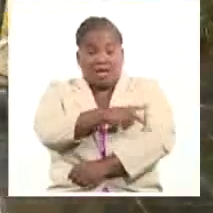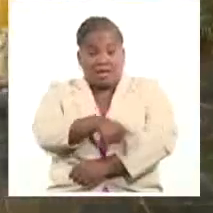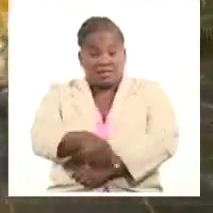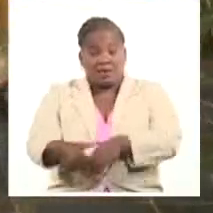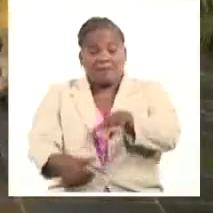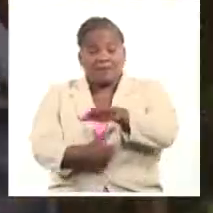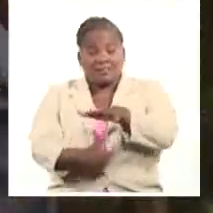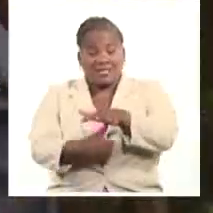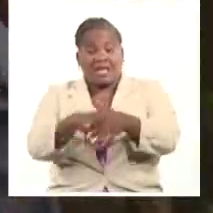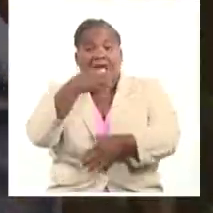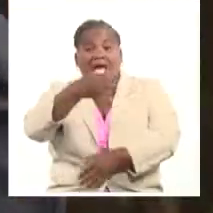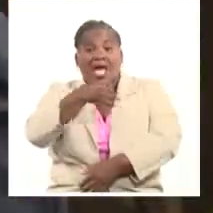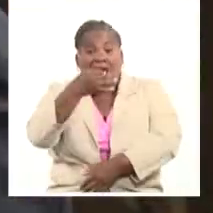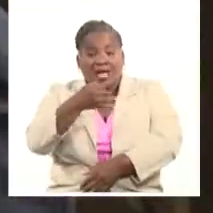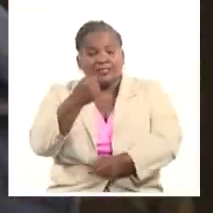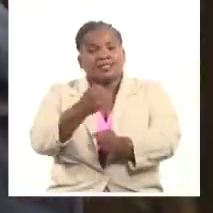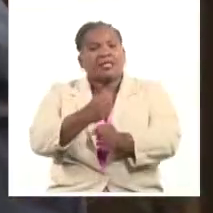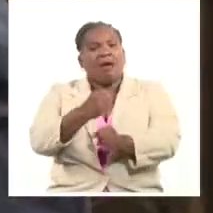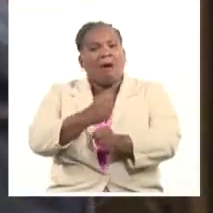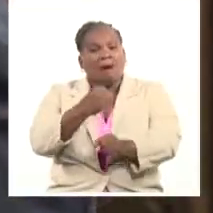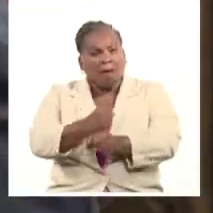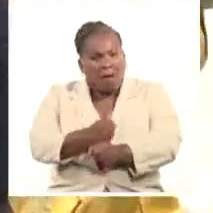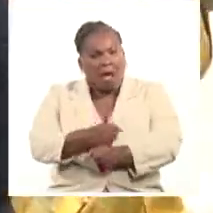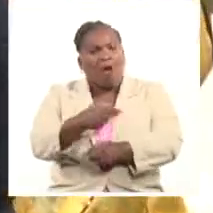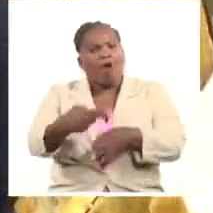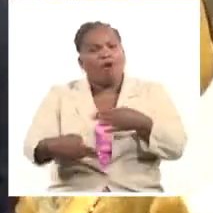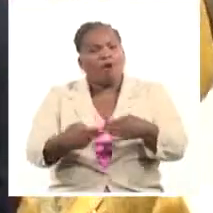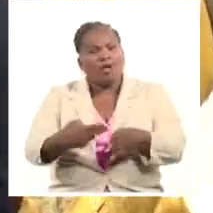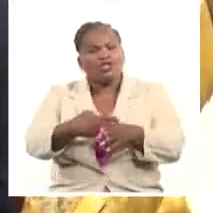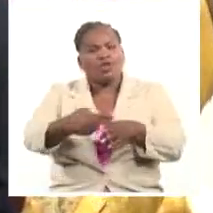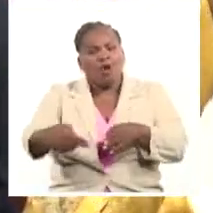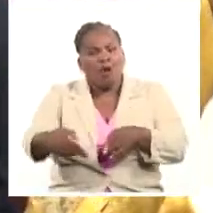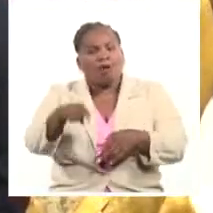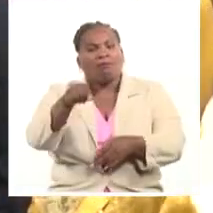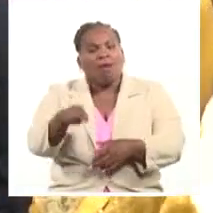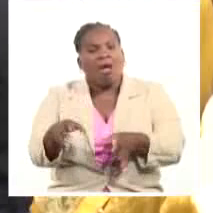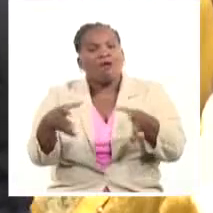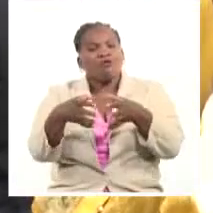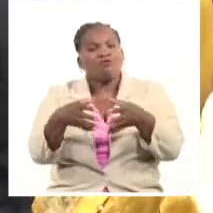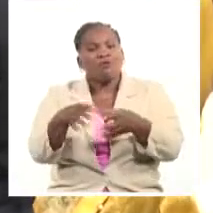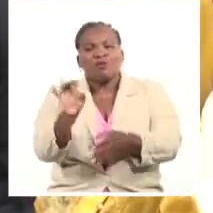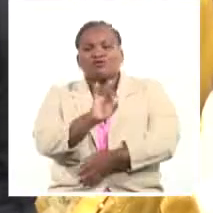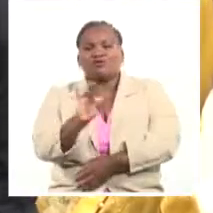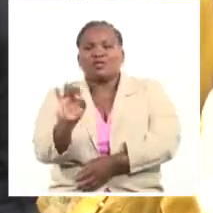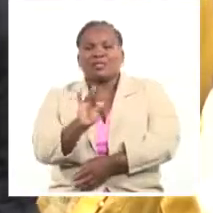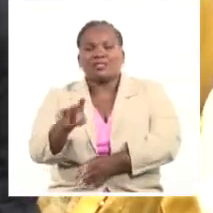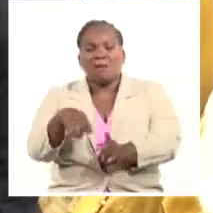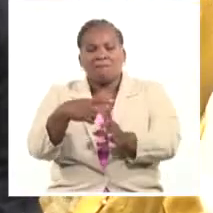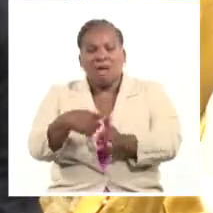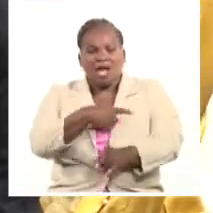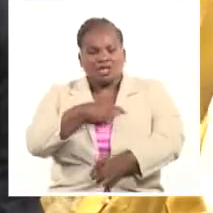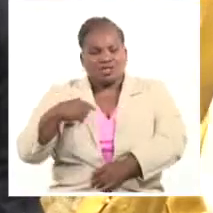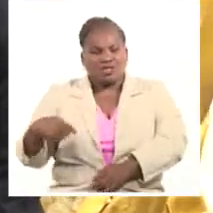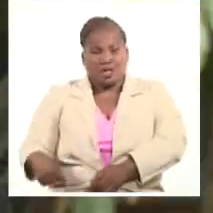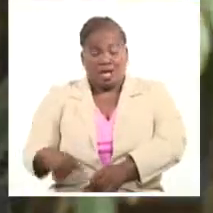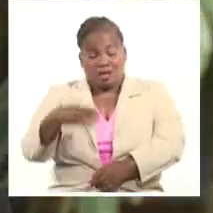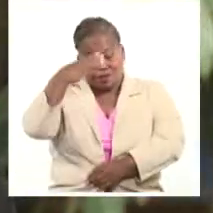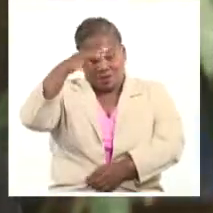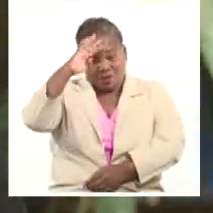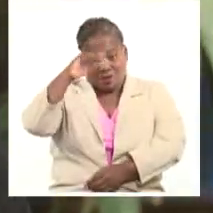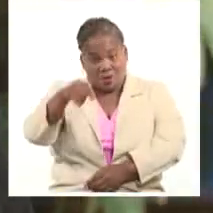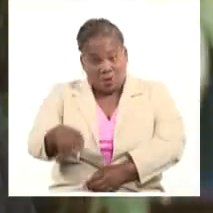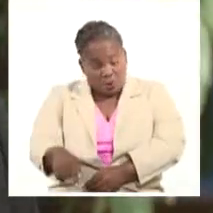el trabajo desplegado por ese país al frente de la presidencia pro tempore del Grupo de los 77 Machina, labor que Cuba